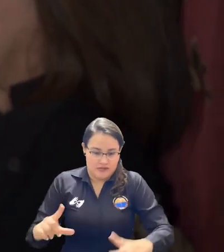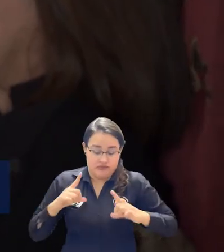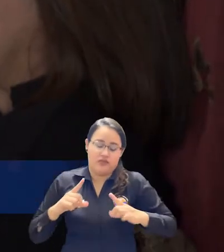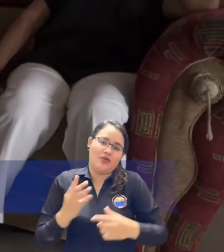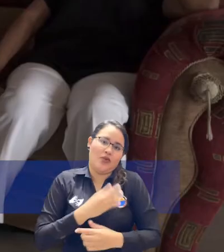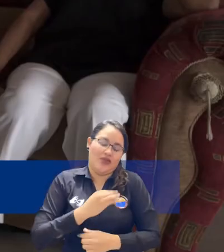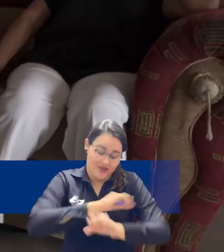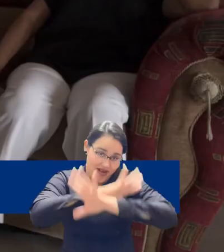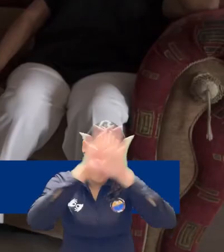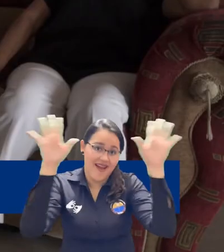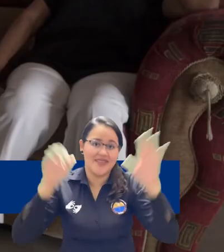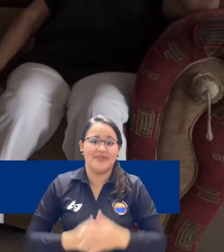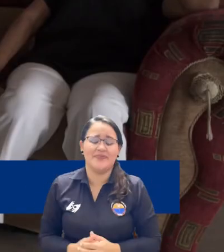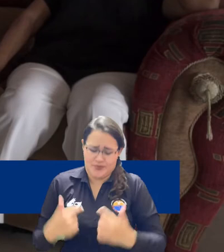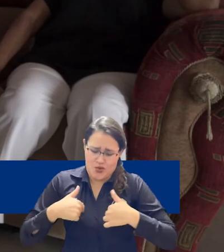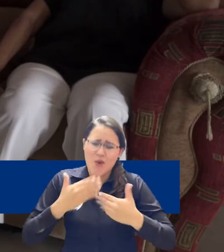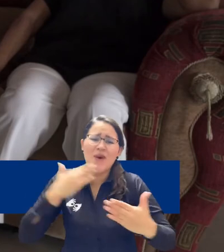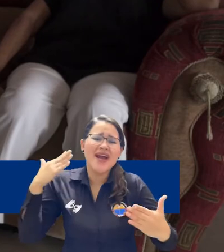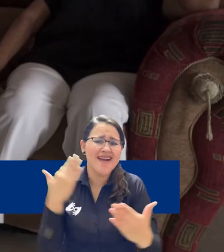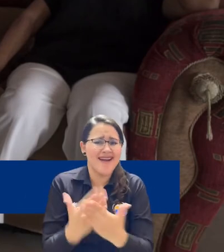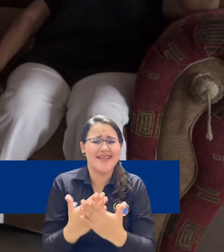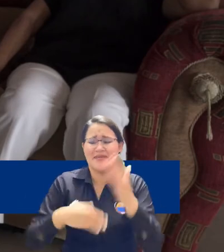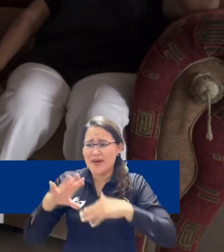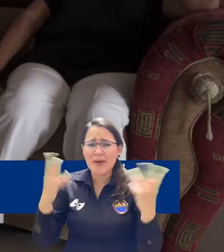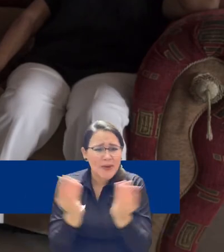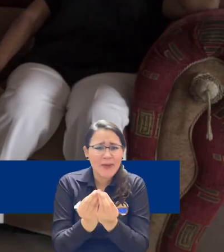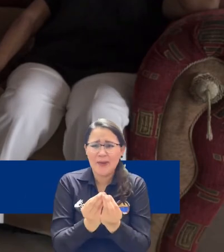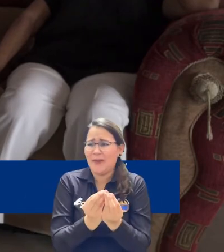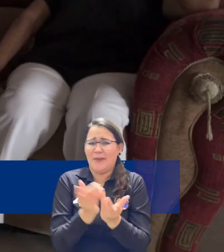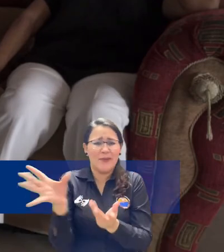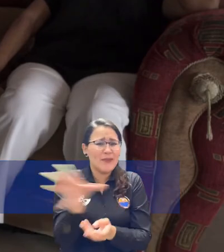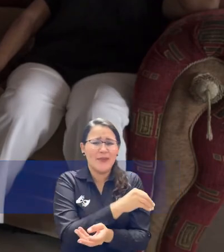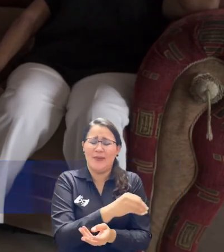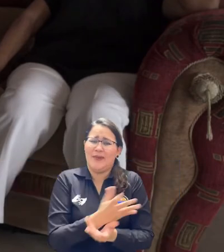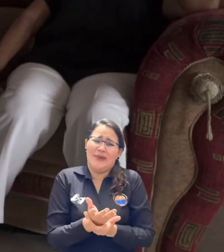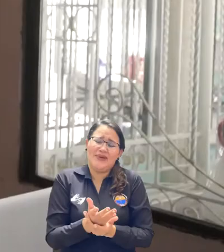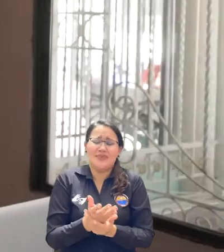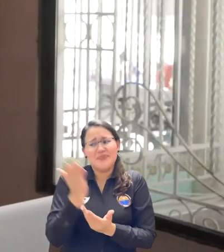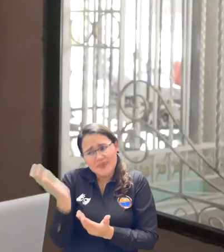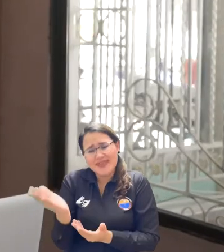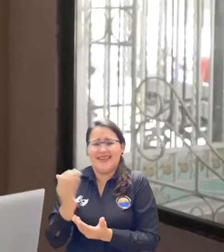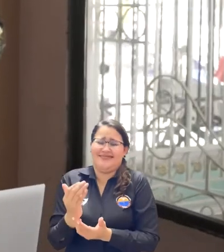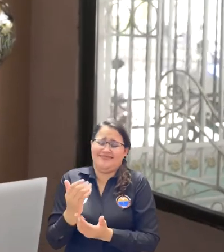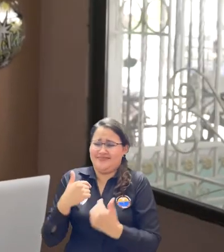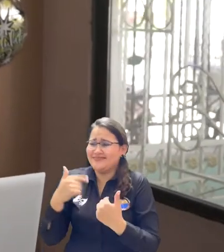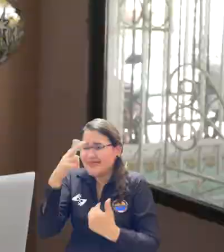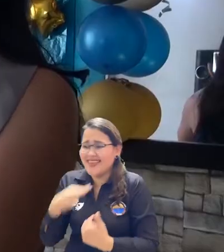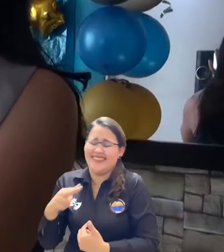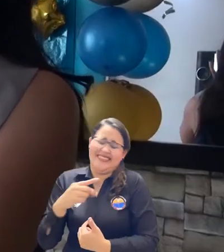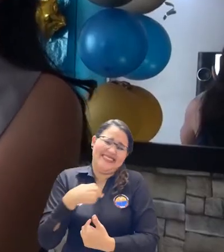Estoy agradecido y estoy alegre por todas estas cosas, por este triunfo, todo por él, porque eso es lo que una madre quiere,